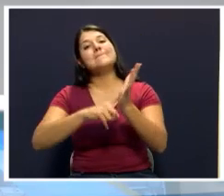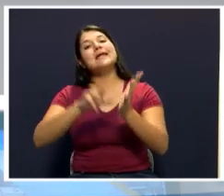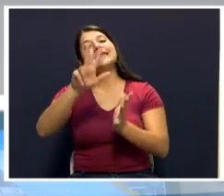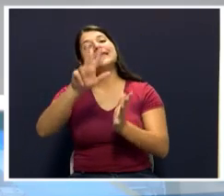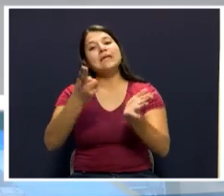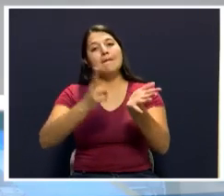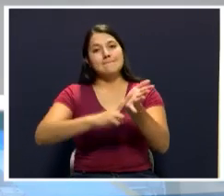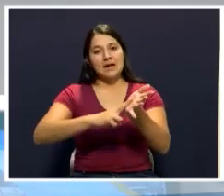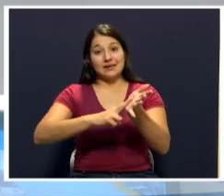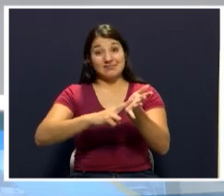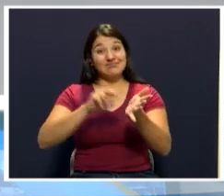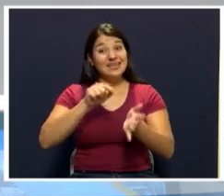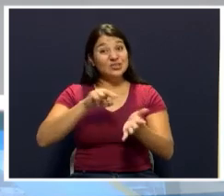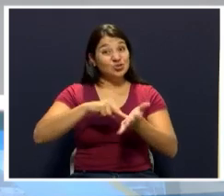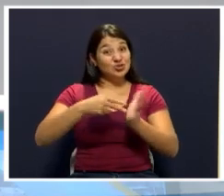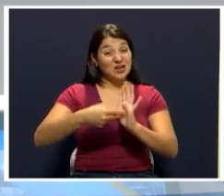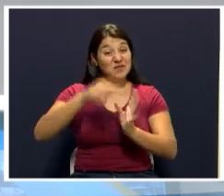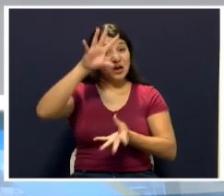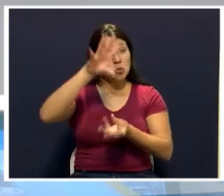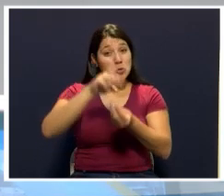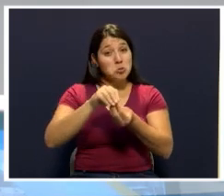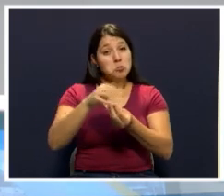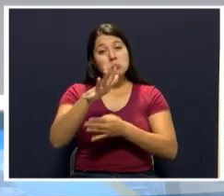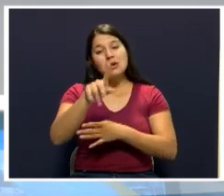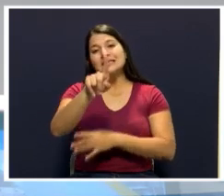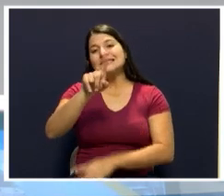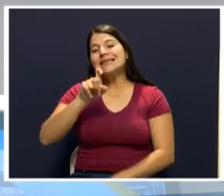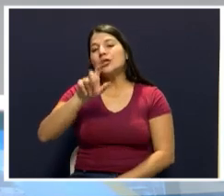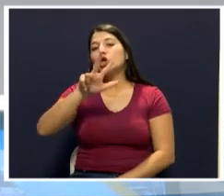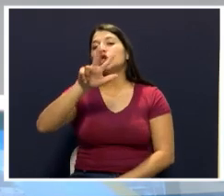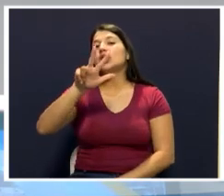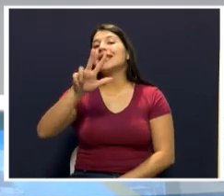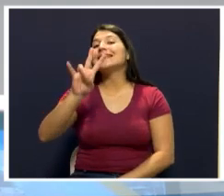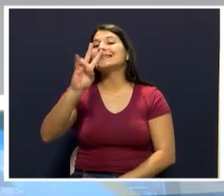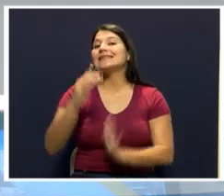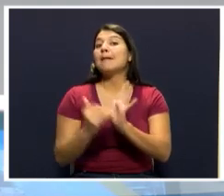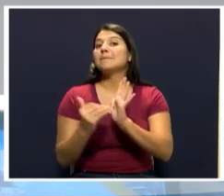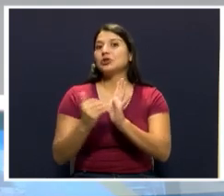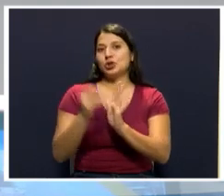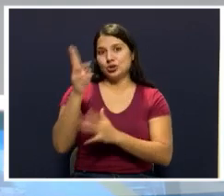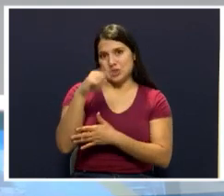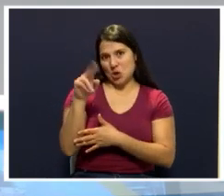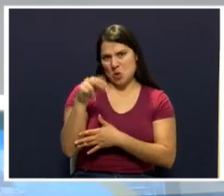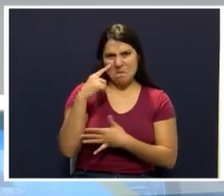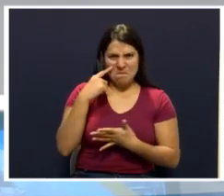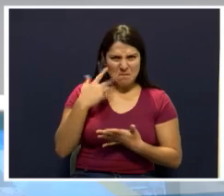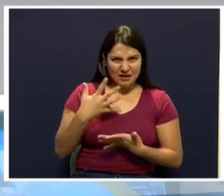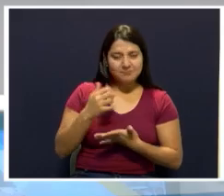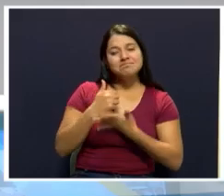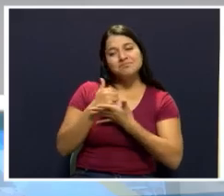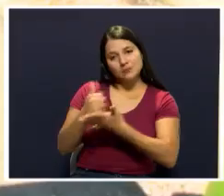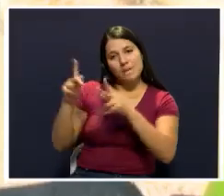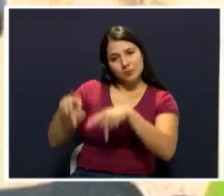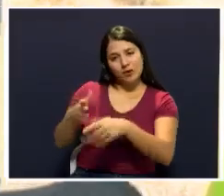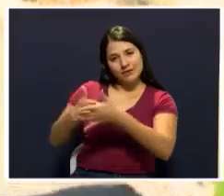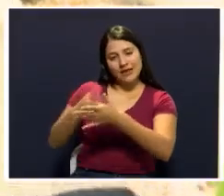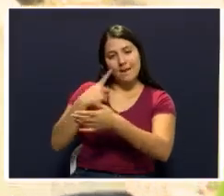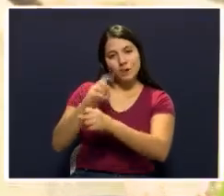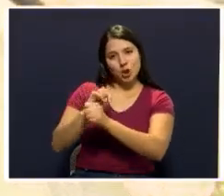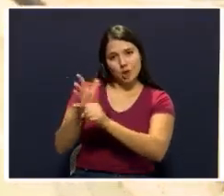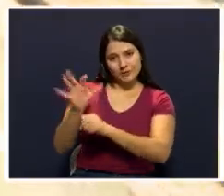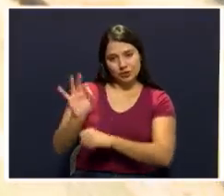que representan un monto superior a los 137 millones de colones. El sábado 4